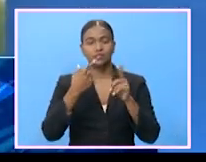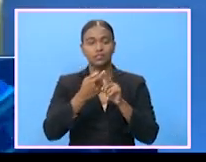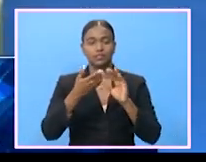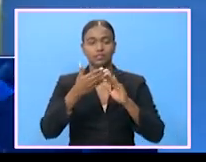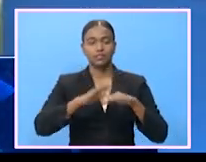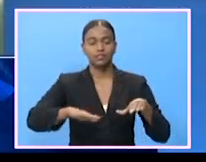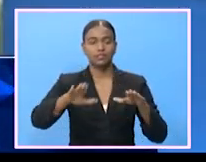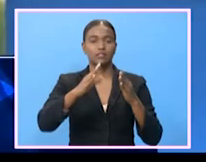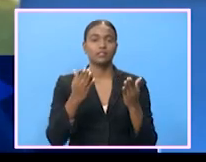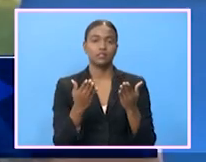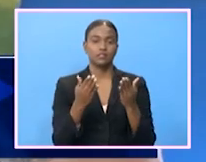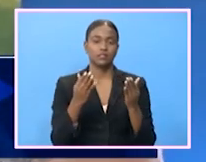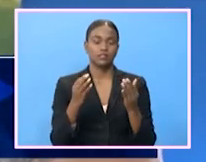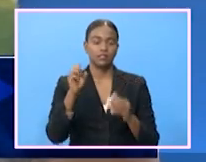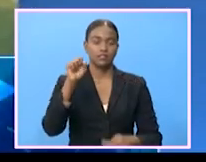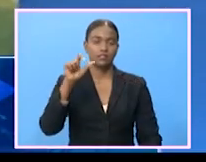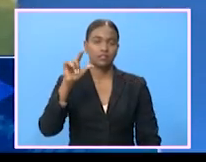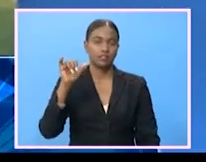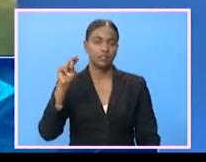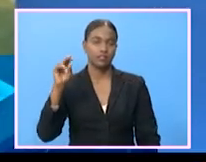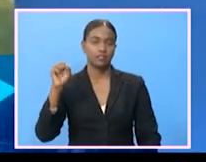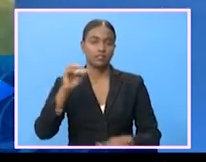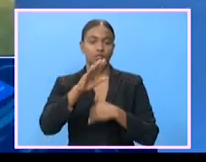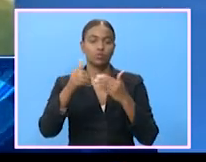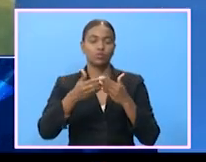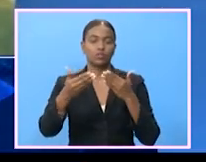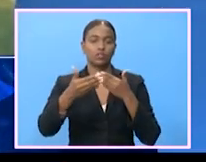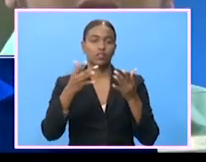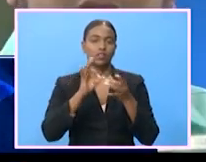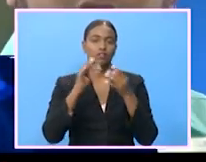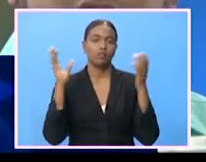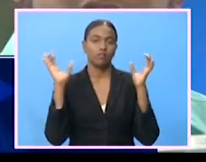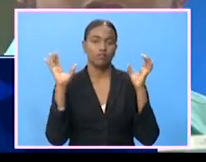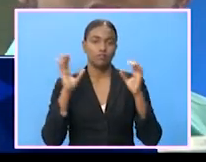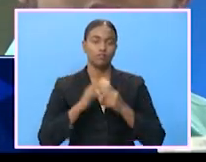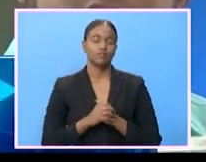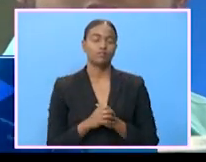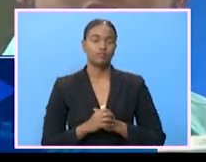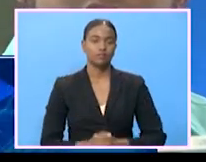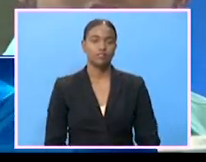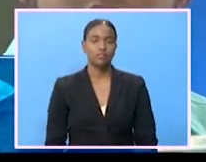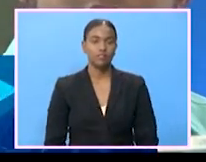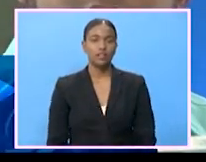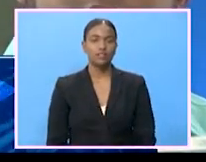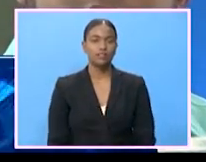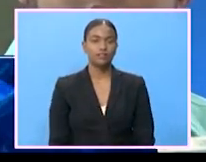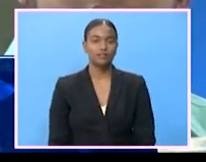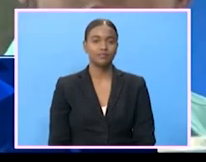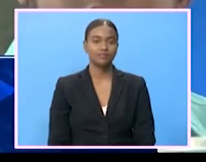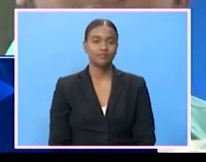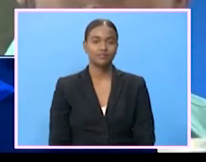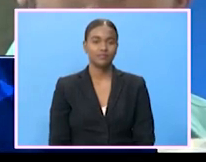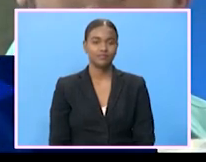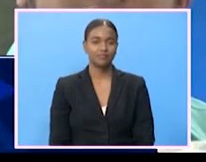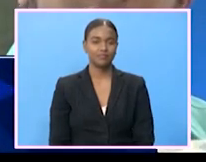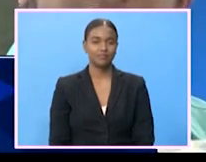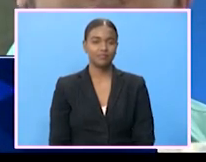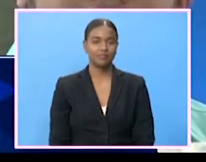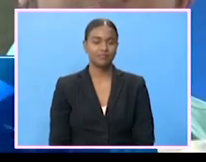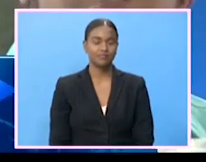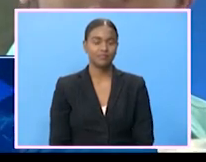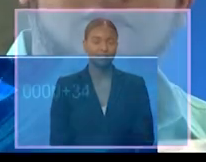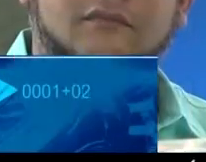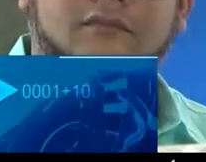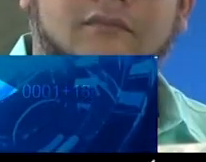Municipal de Tireo, La Sabina y todo el Valle de Constanza. Le mandaron a dar las gracias porque desde